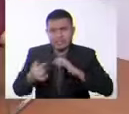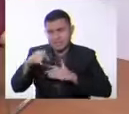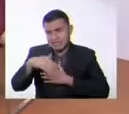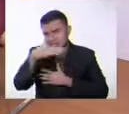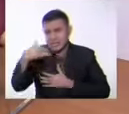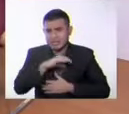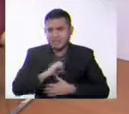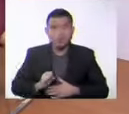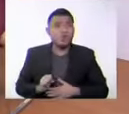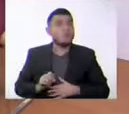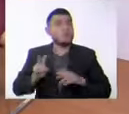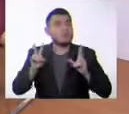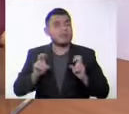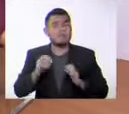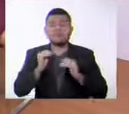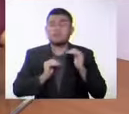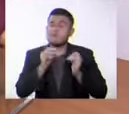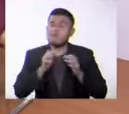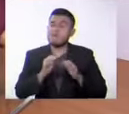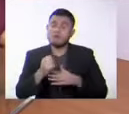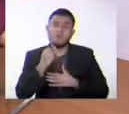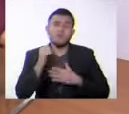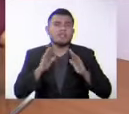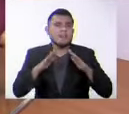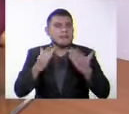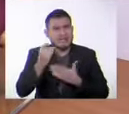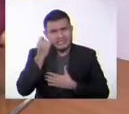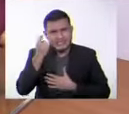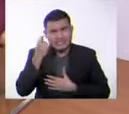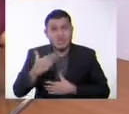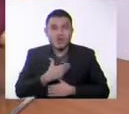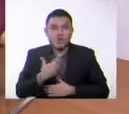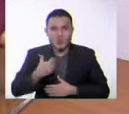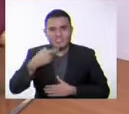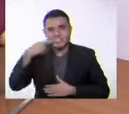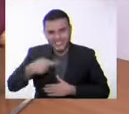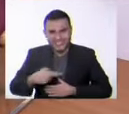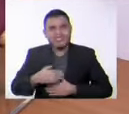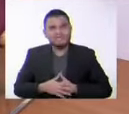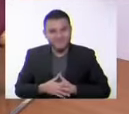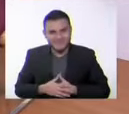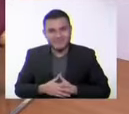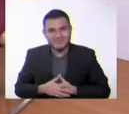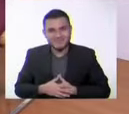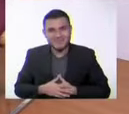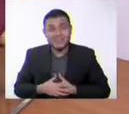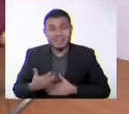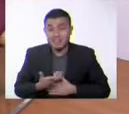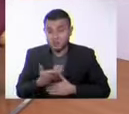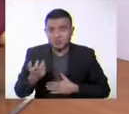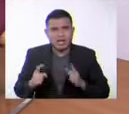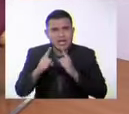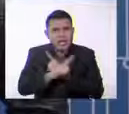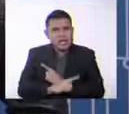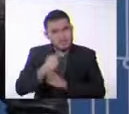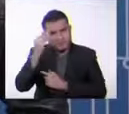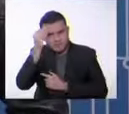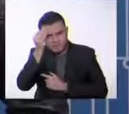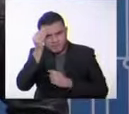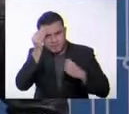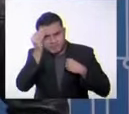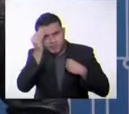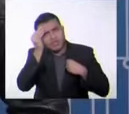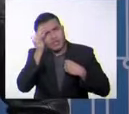bueno, realmente importante para la comprensión de nuestra realidad y el cambio también que debemos de tener desde que estamos estudiando